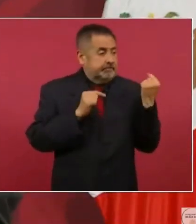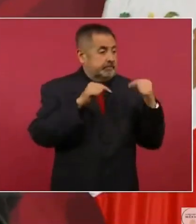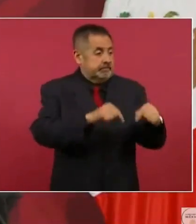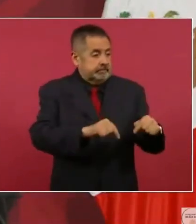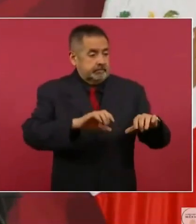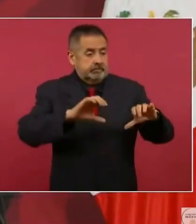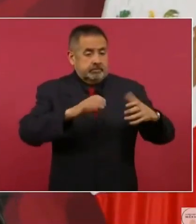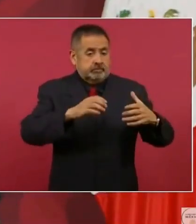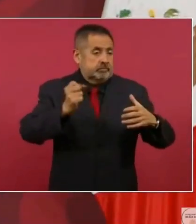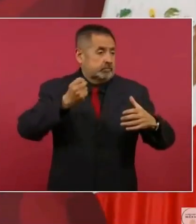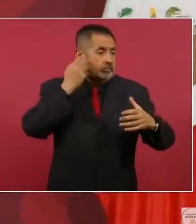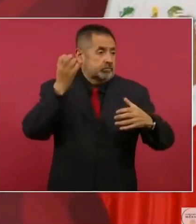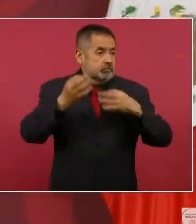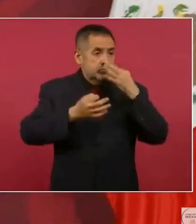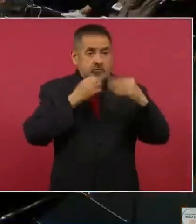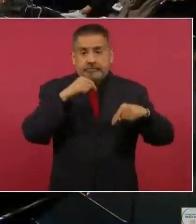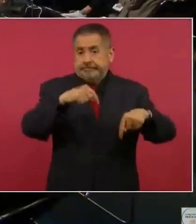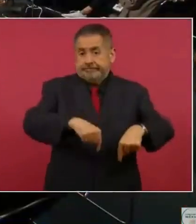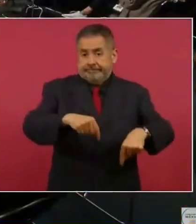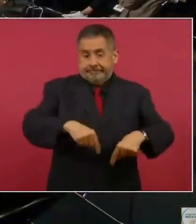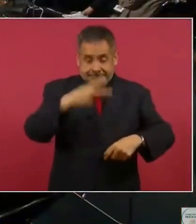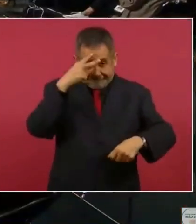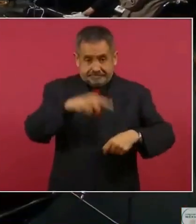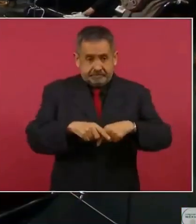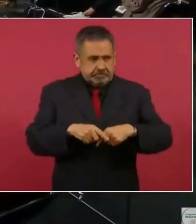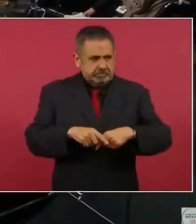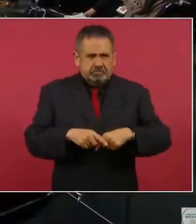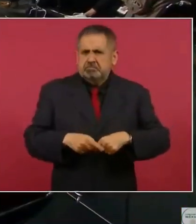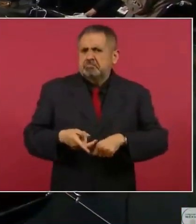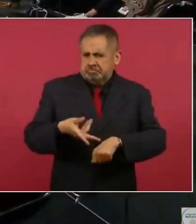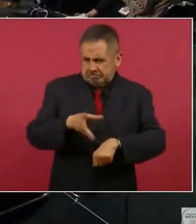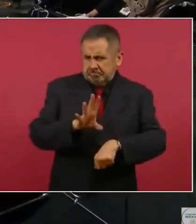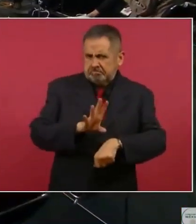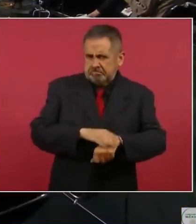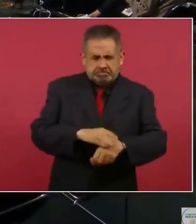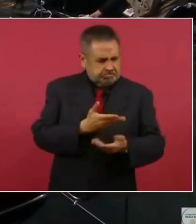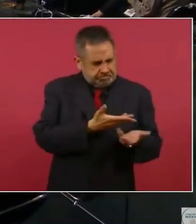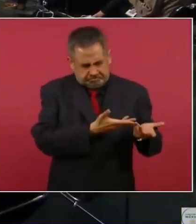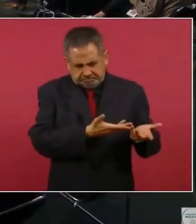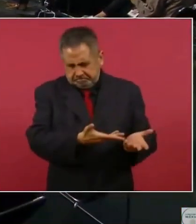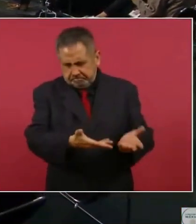convención en México. Creo que sí.